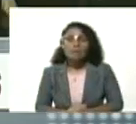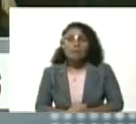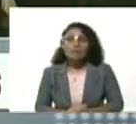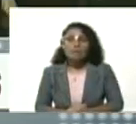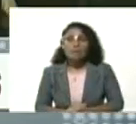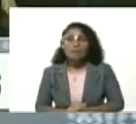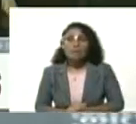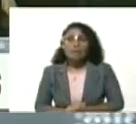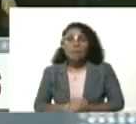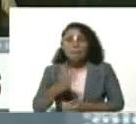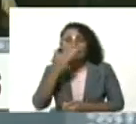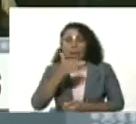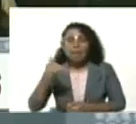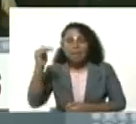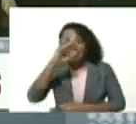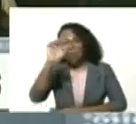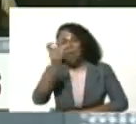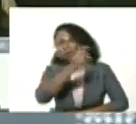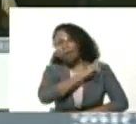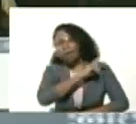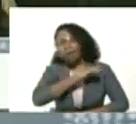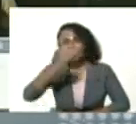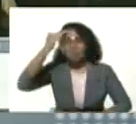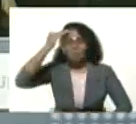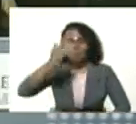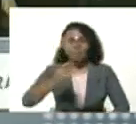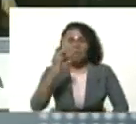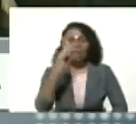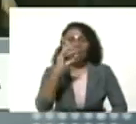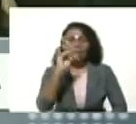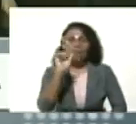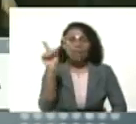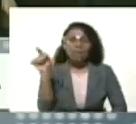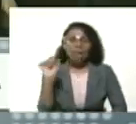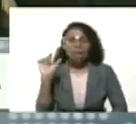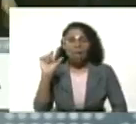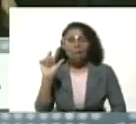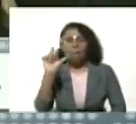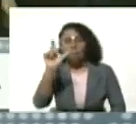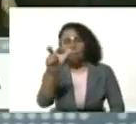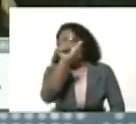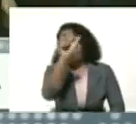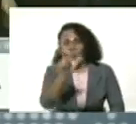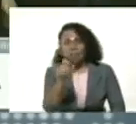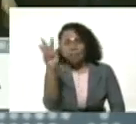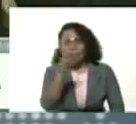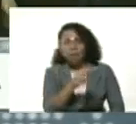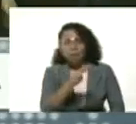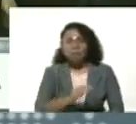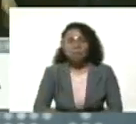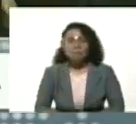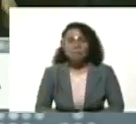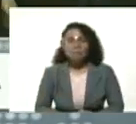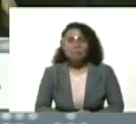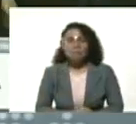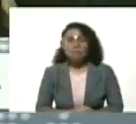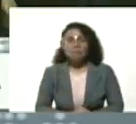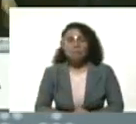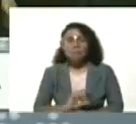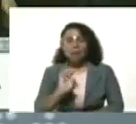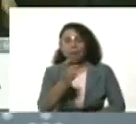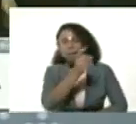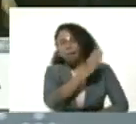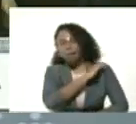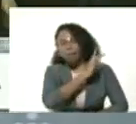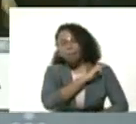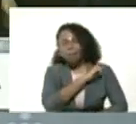Mayor General Parrayarse, comandante de la Red y Guayana, General Julmer Ochoa, comandante